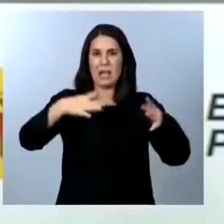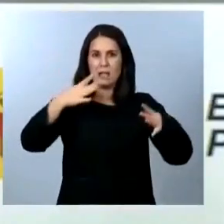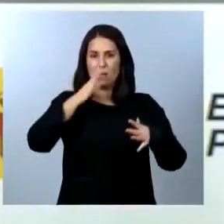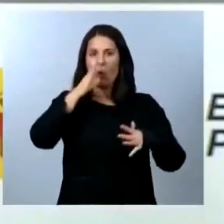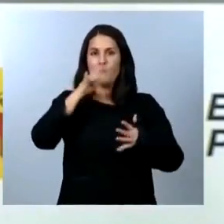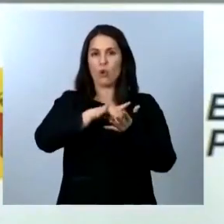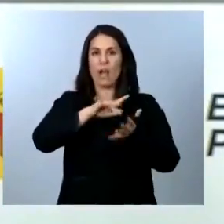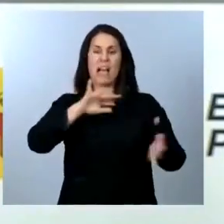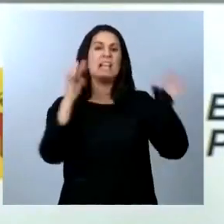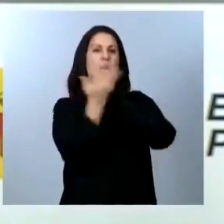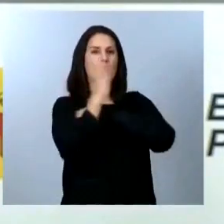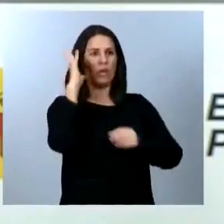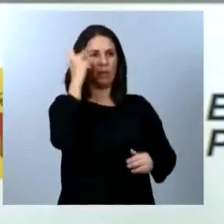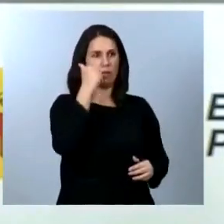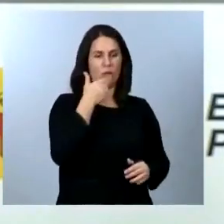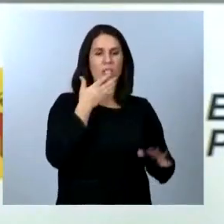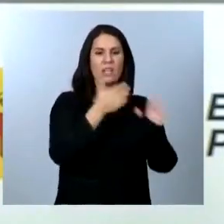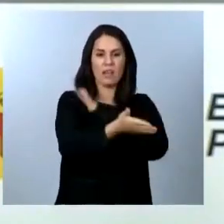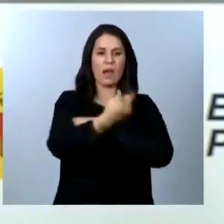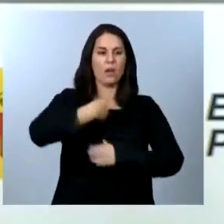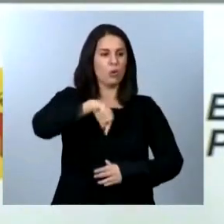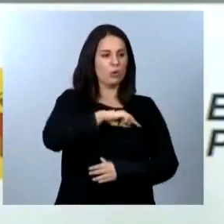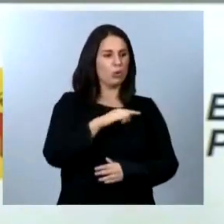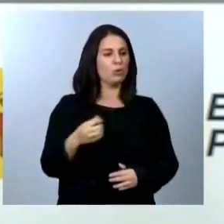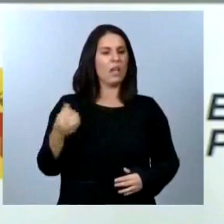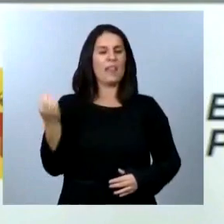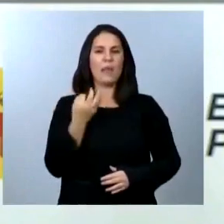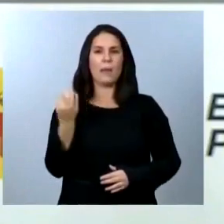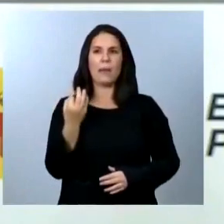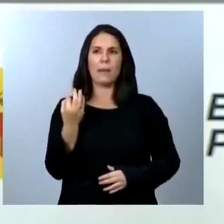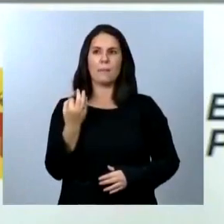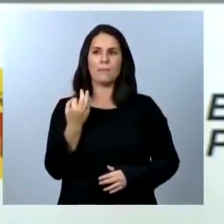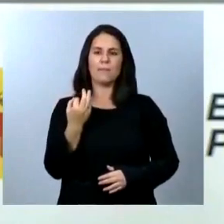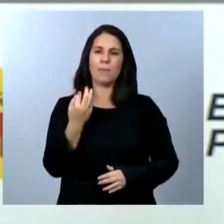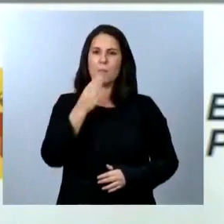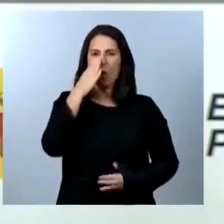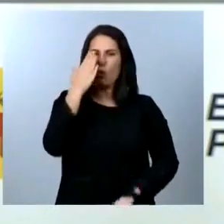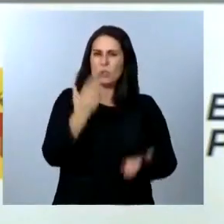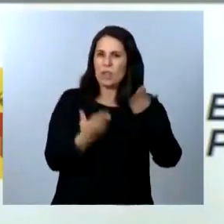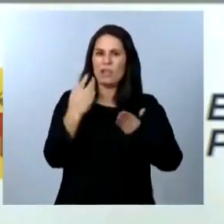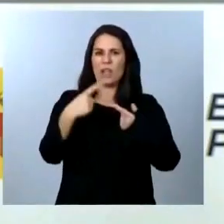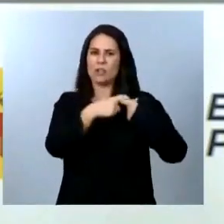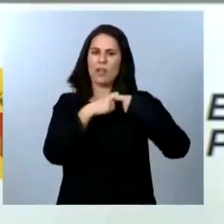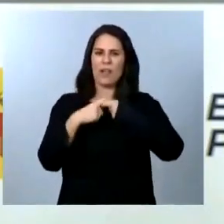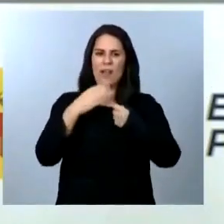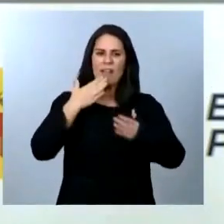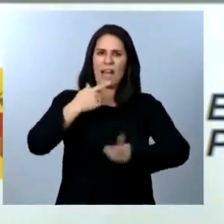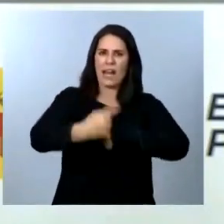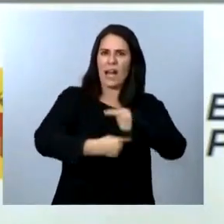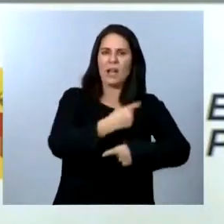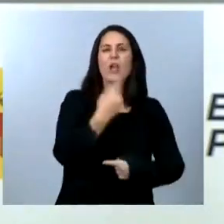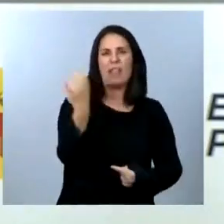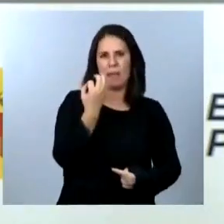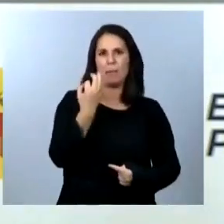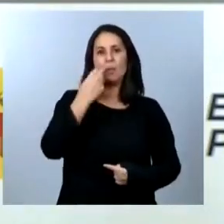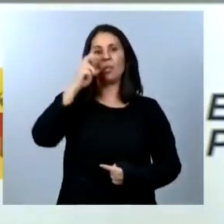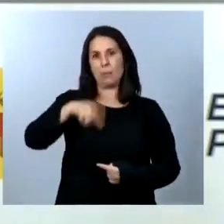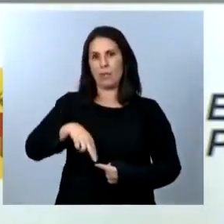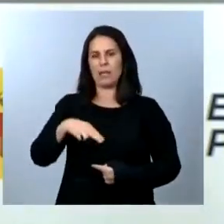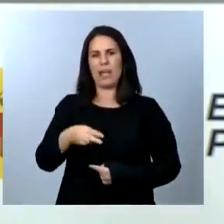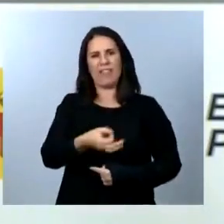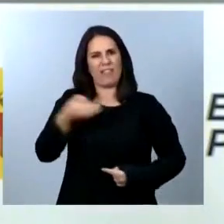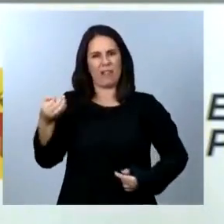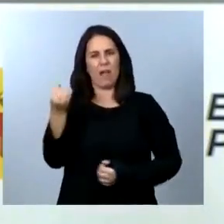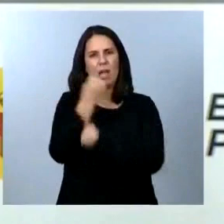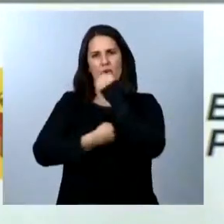cual tenemos, no solamente por una cuestión de justicia, de solidaridad intergeneracional, sino también de eficiencia económica, que abordar